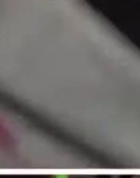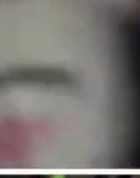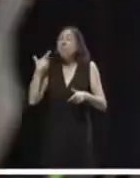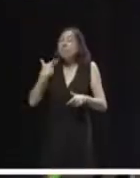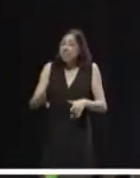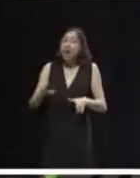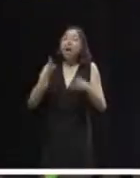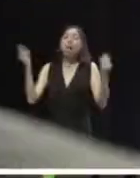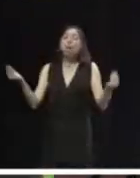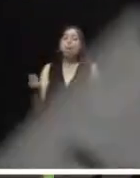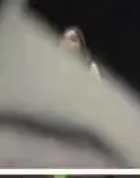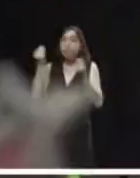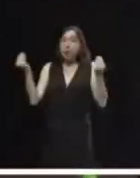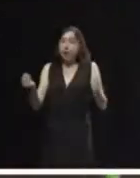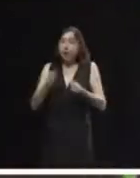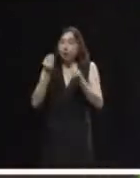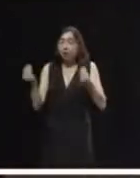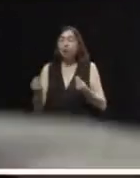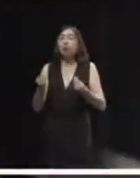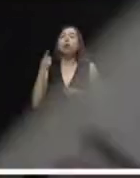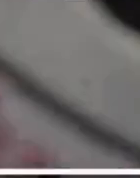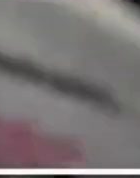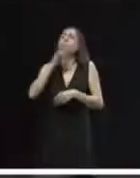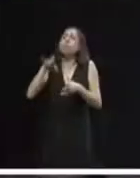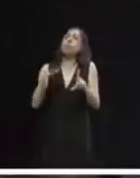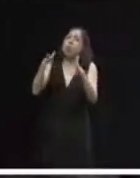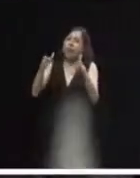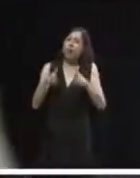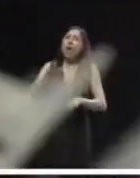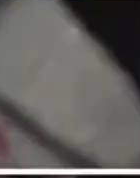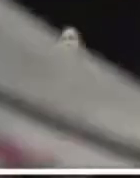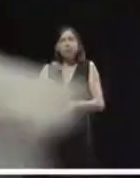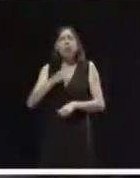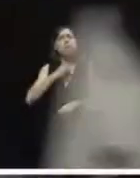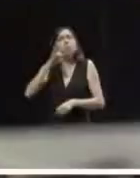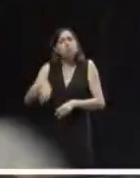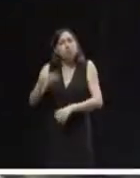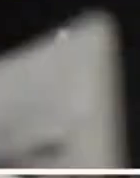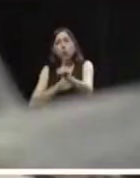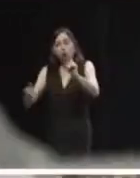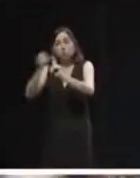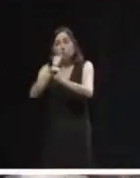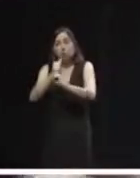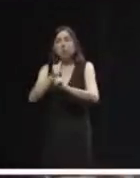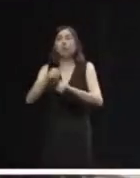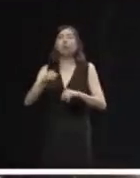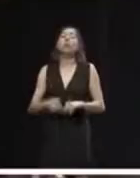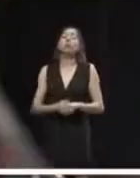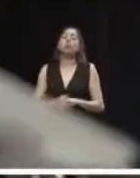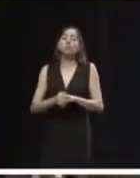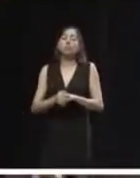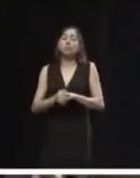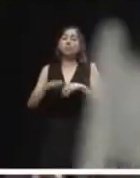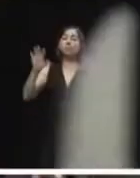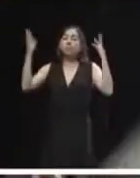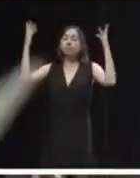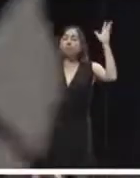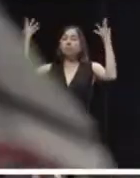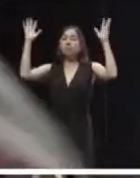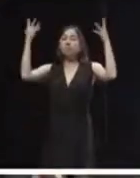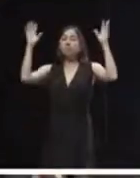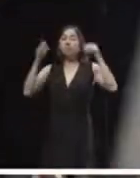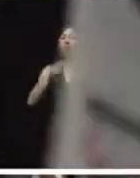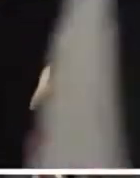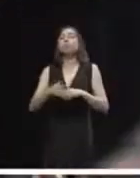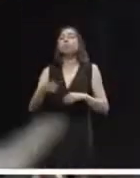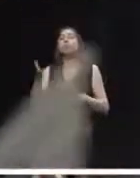mejorando. Creed que podemos ganar, porque es verdad que podemos hacerlo. Su relato no es real. Nos decían